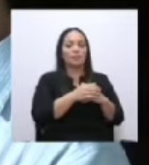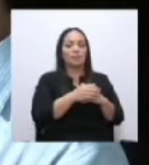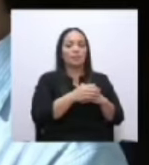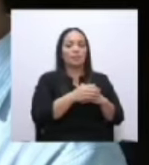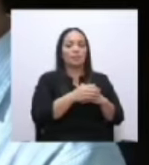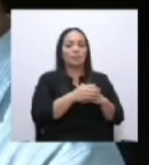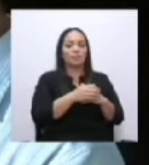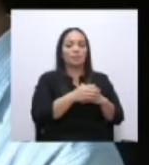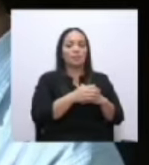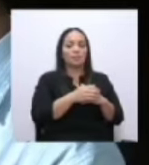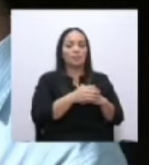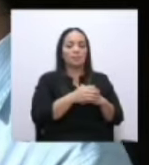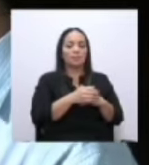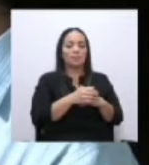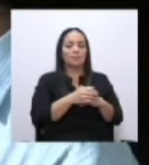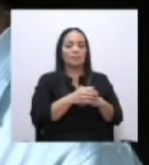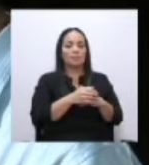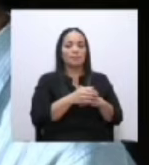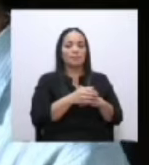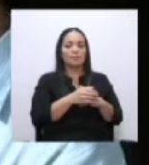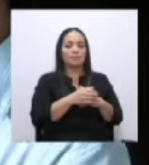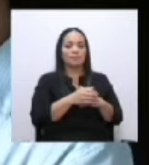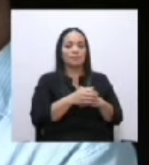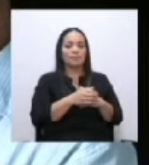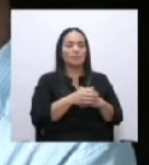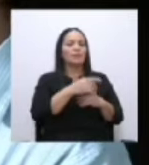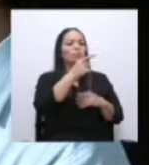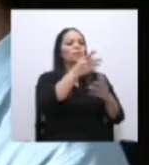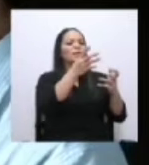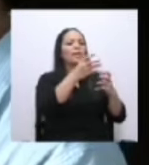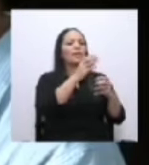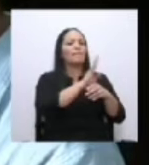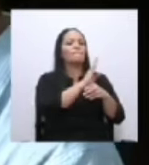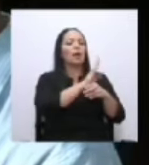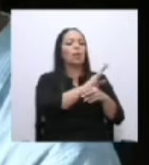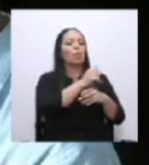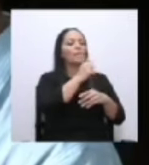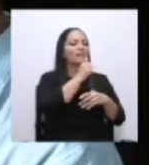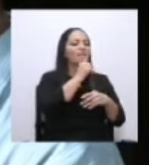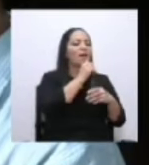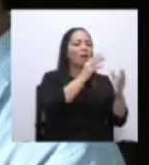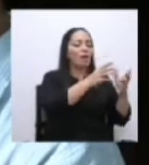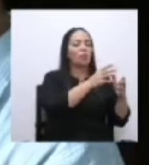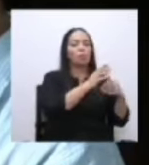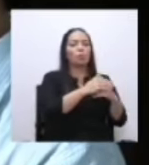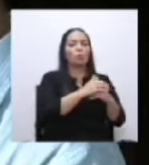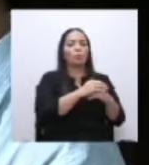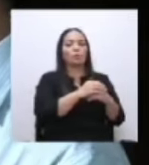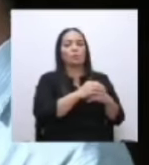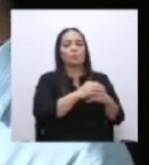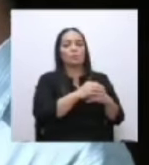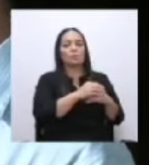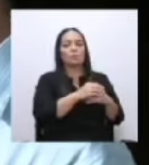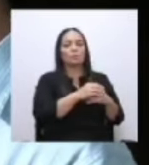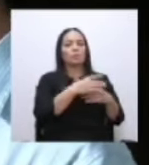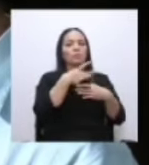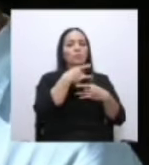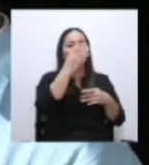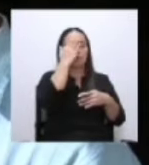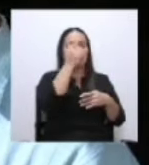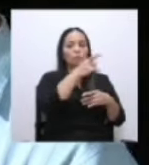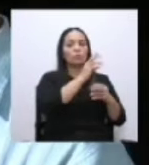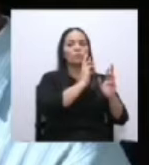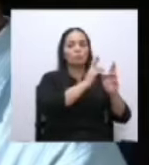son, bueno, en este caso el banco, estamos hablando, señor presidente, nos interesa saber su respuesta a